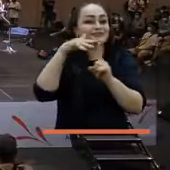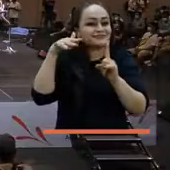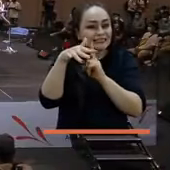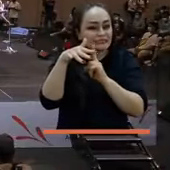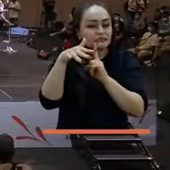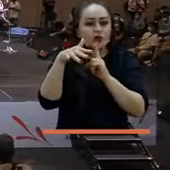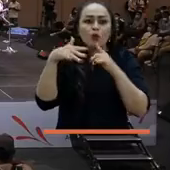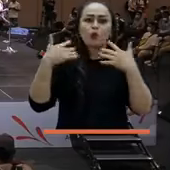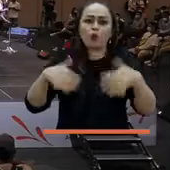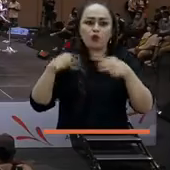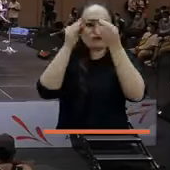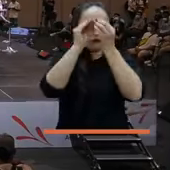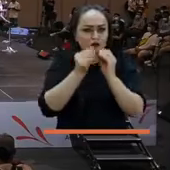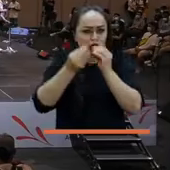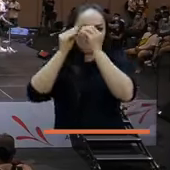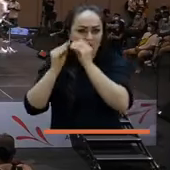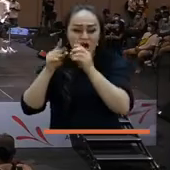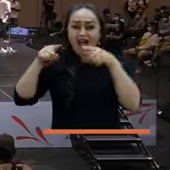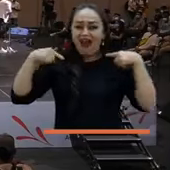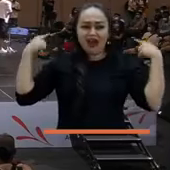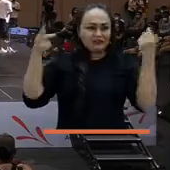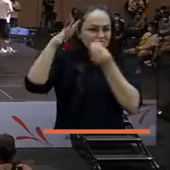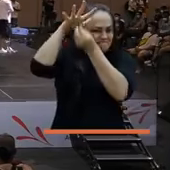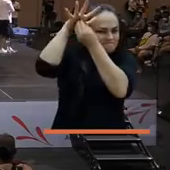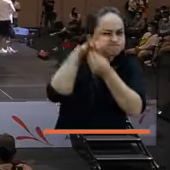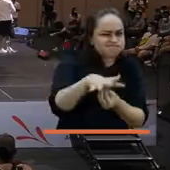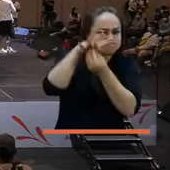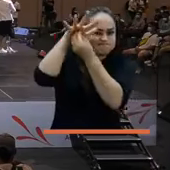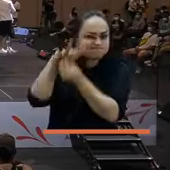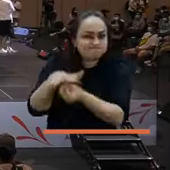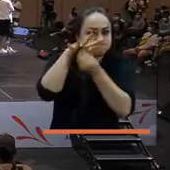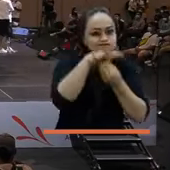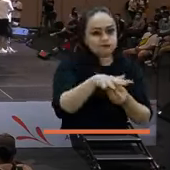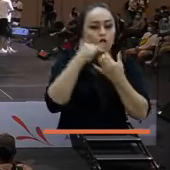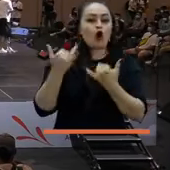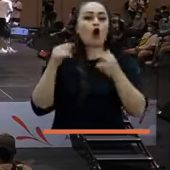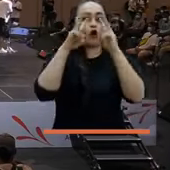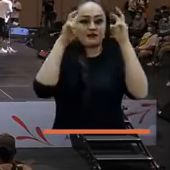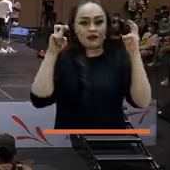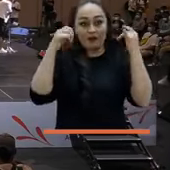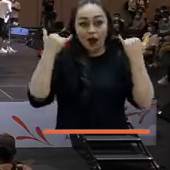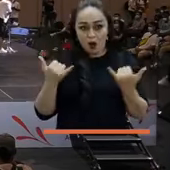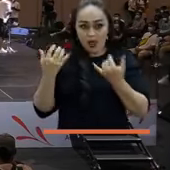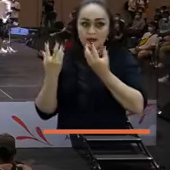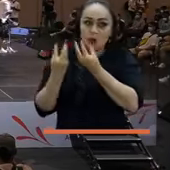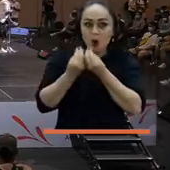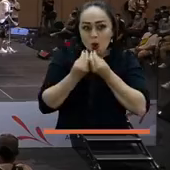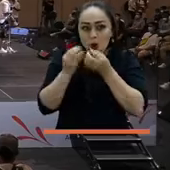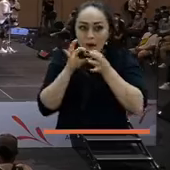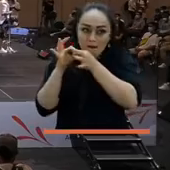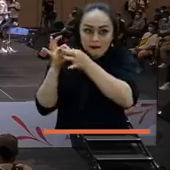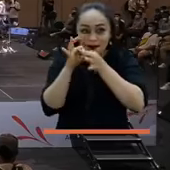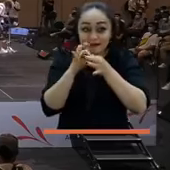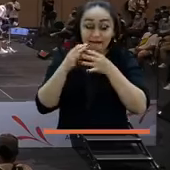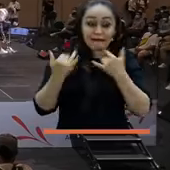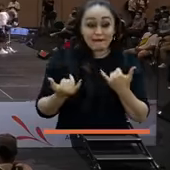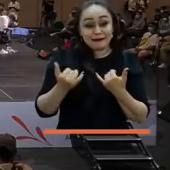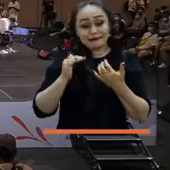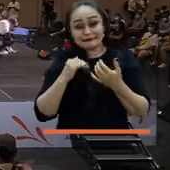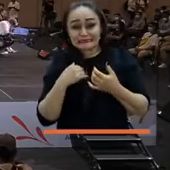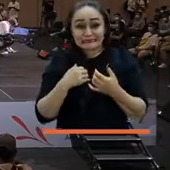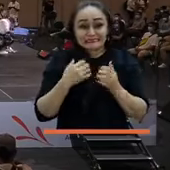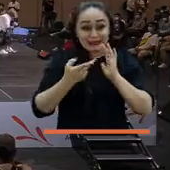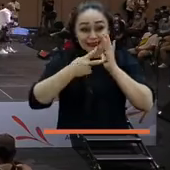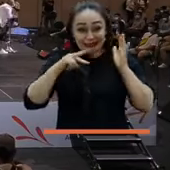múltiples formas de discriminación entonces para eso yo le quiero dar la bienvenida a las compañeras porque el mundo de la tecnología no me vaya a